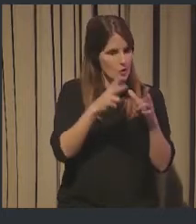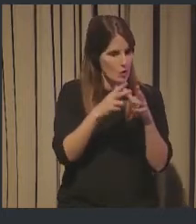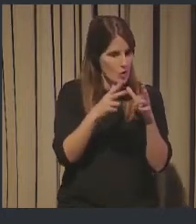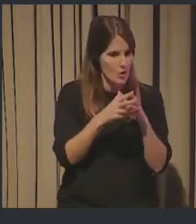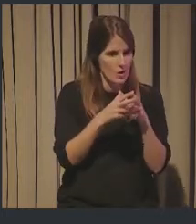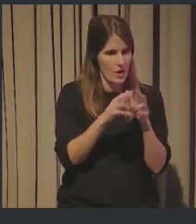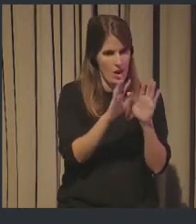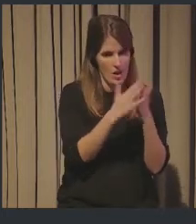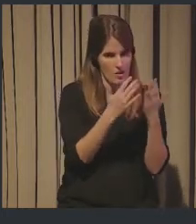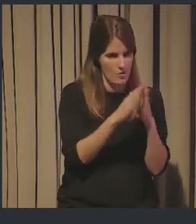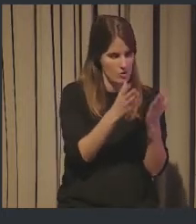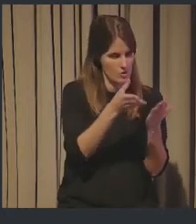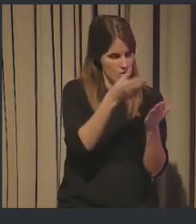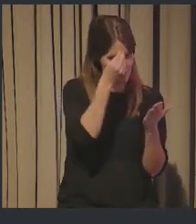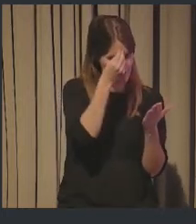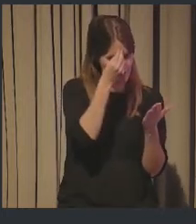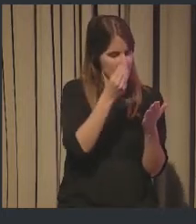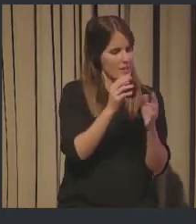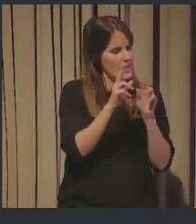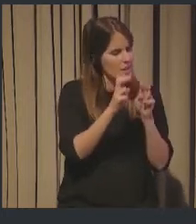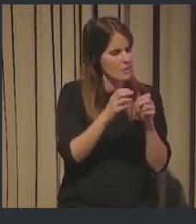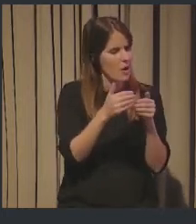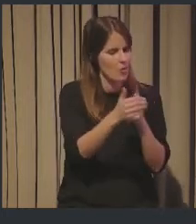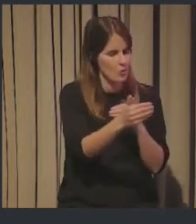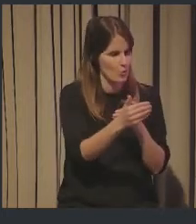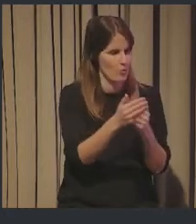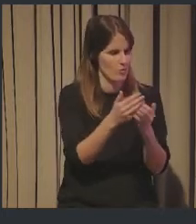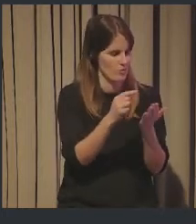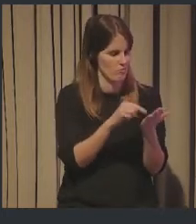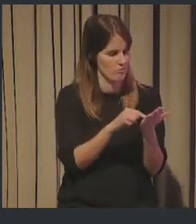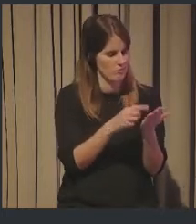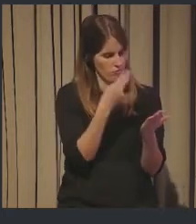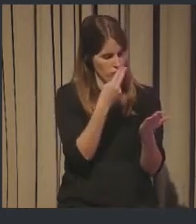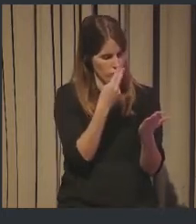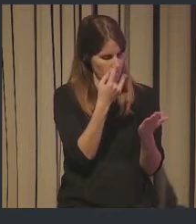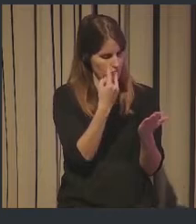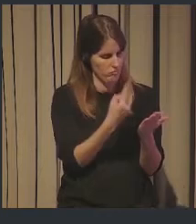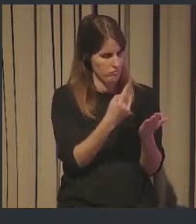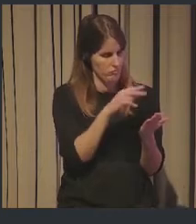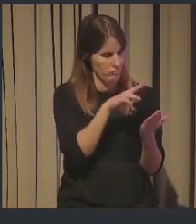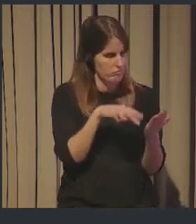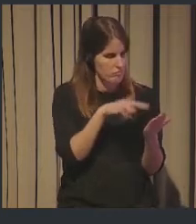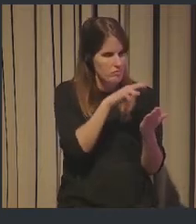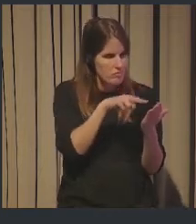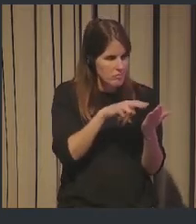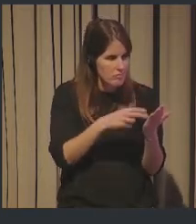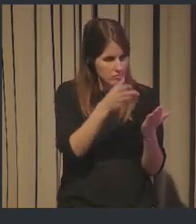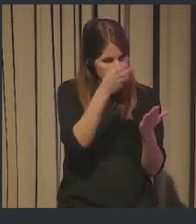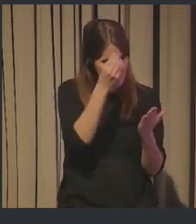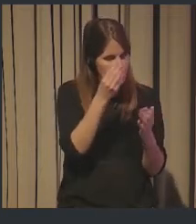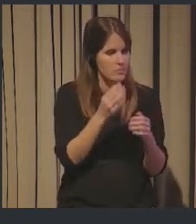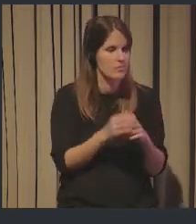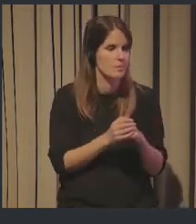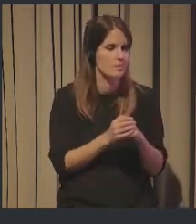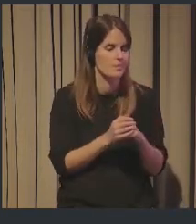que leían tenían mucho que ver con el futuro. No era una licenciatura.